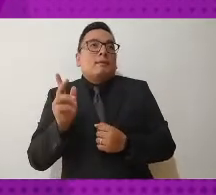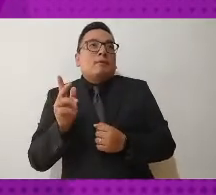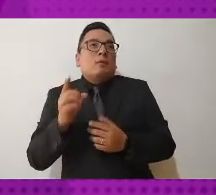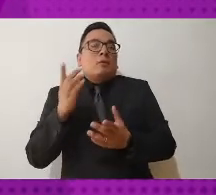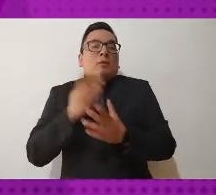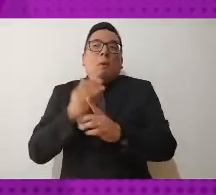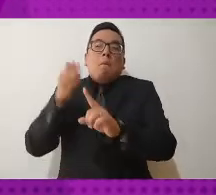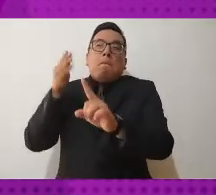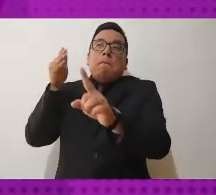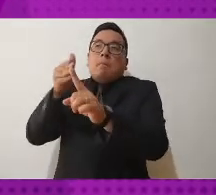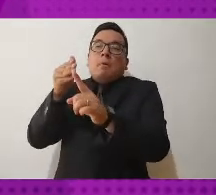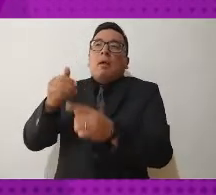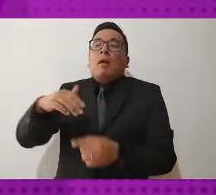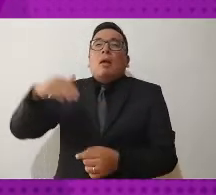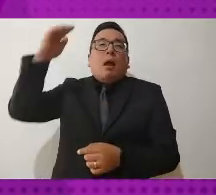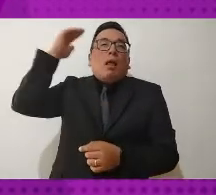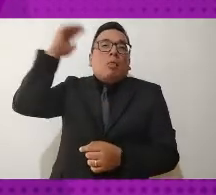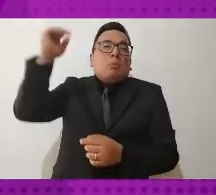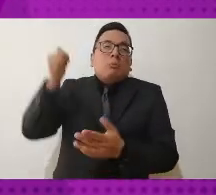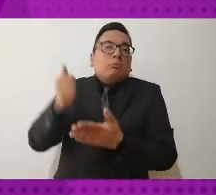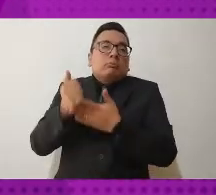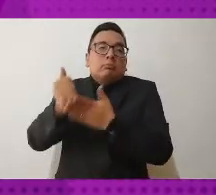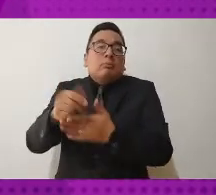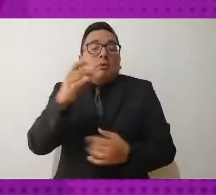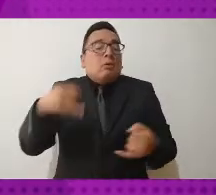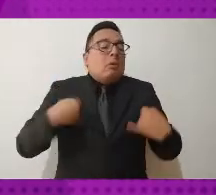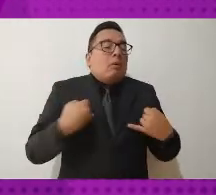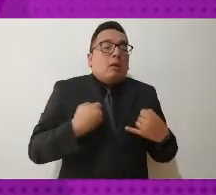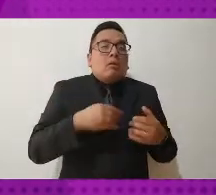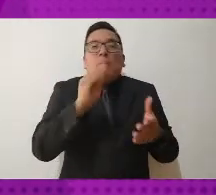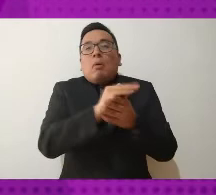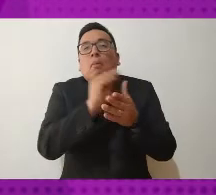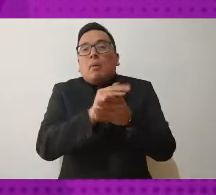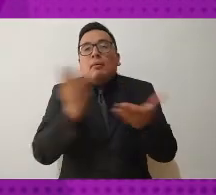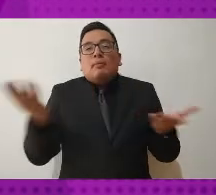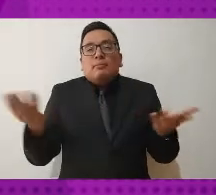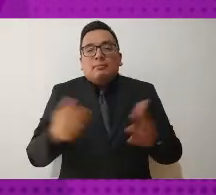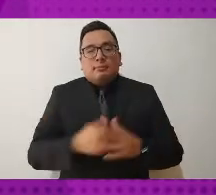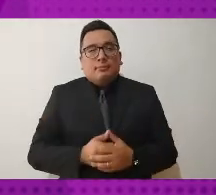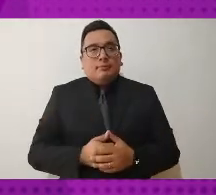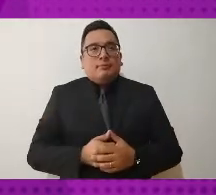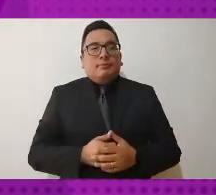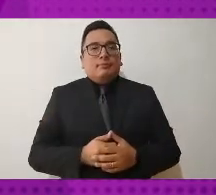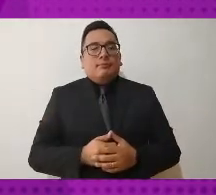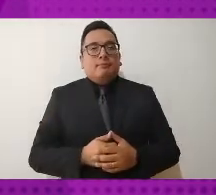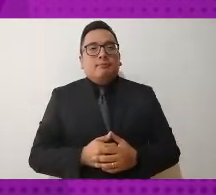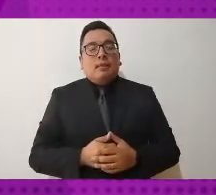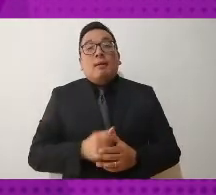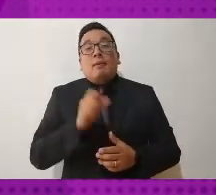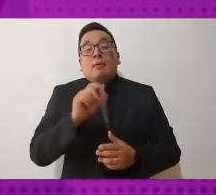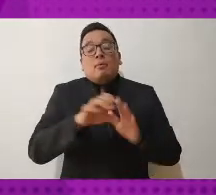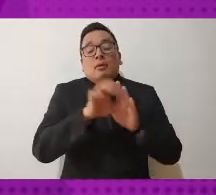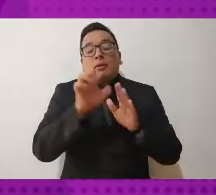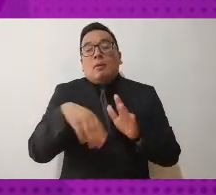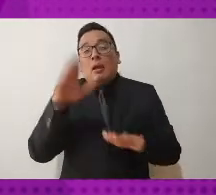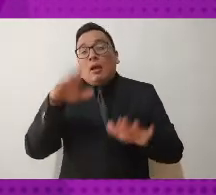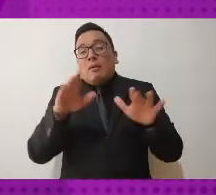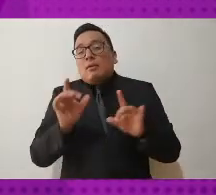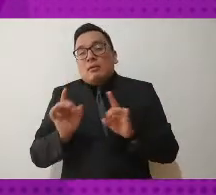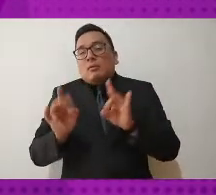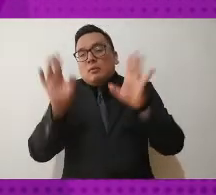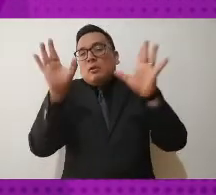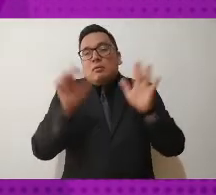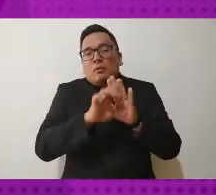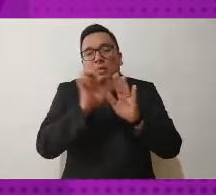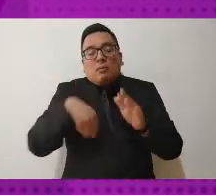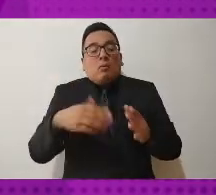Y si bien comentabas hace un momento sobre que puede haber varias interseccionalidades como